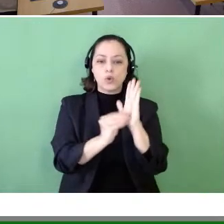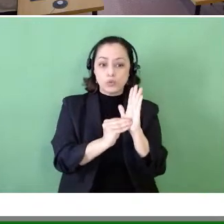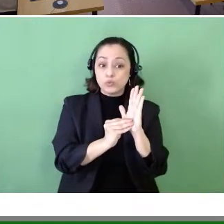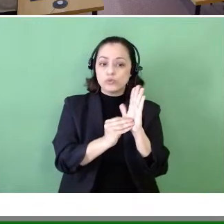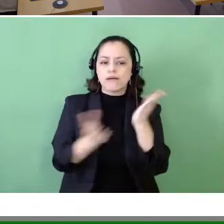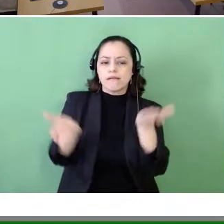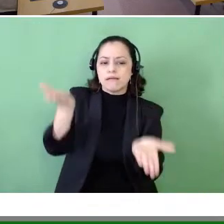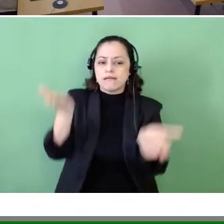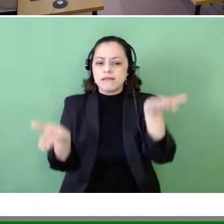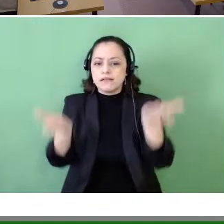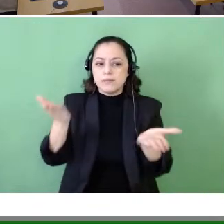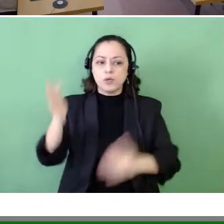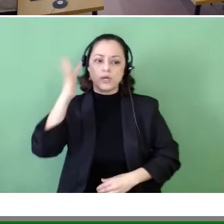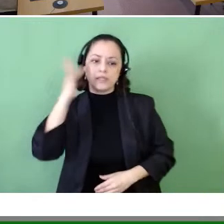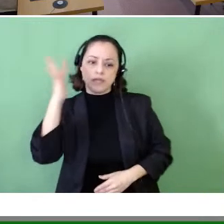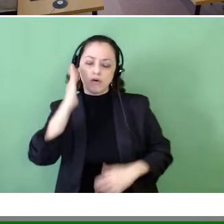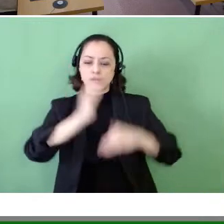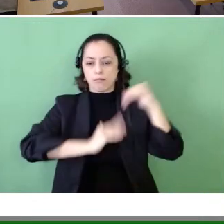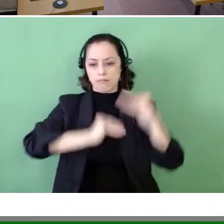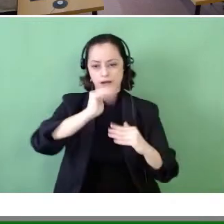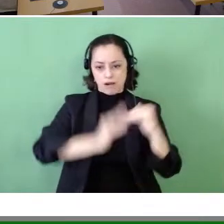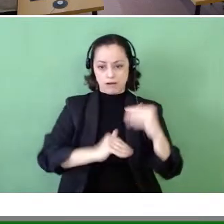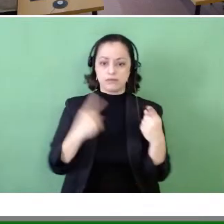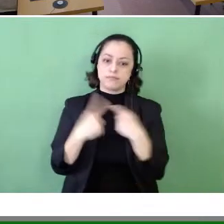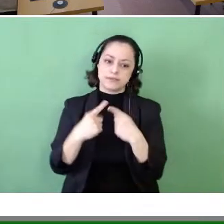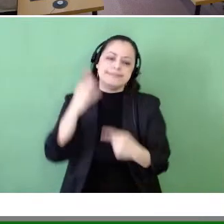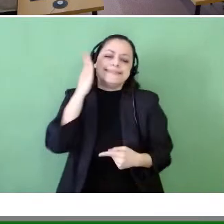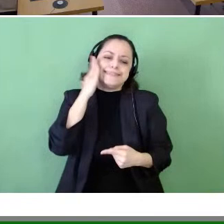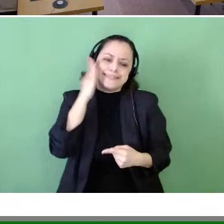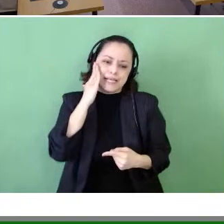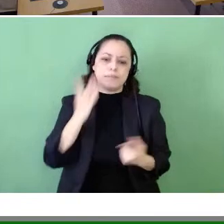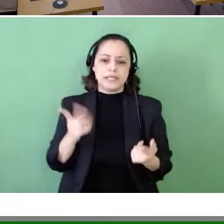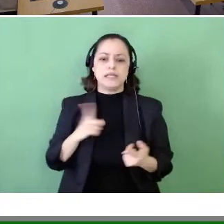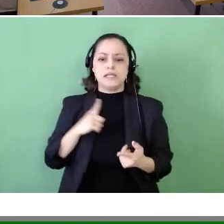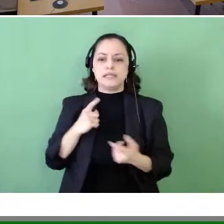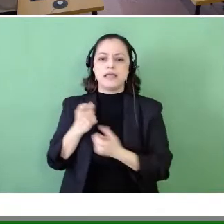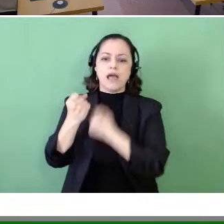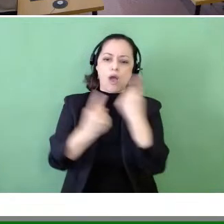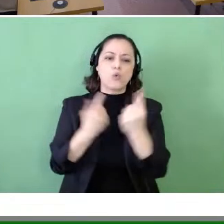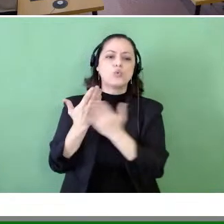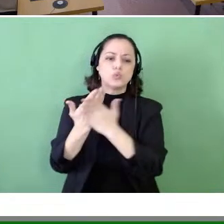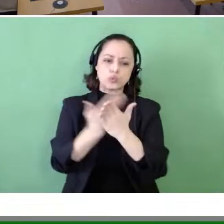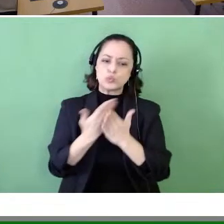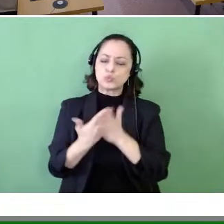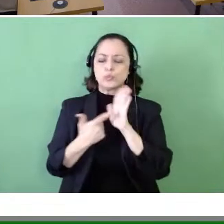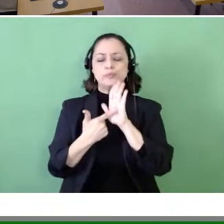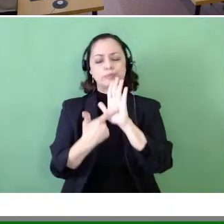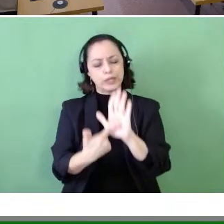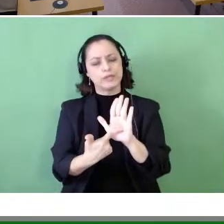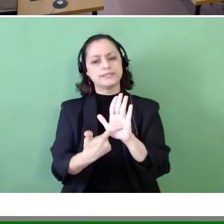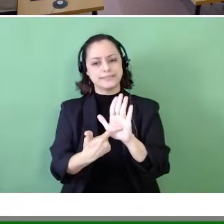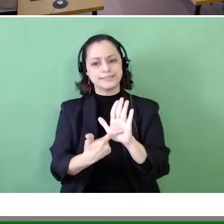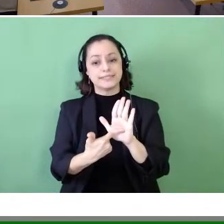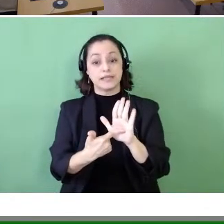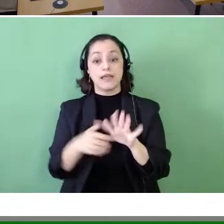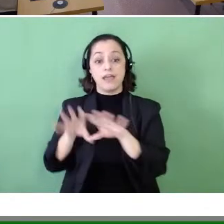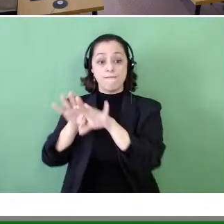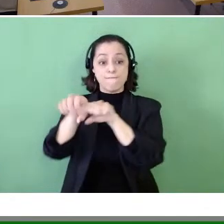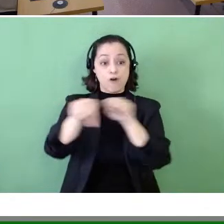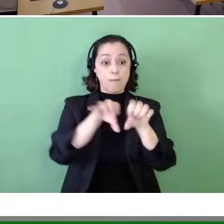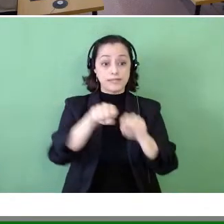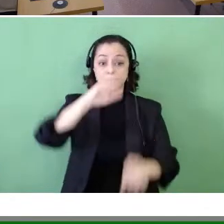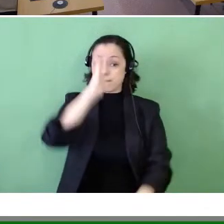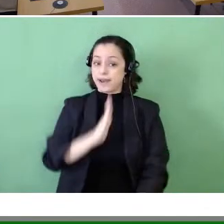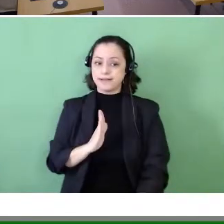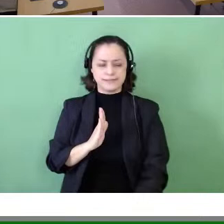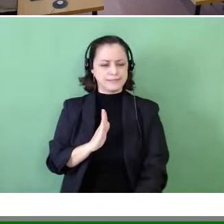y prácticos, porque sabemos que hay algunos estudios que apuntan que las formaciones de Brasil están